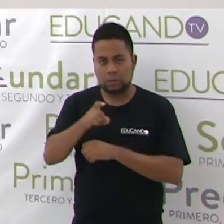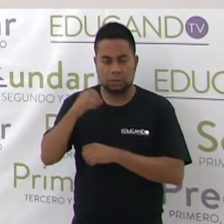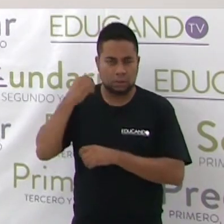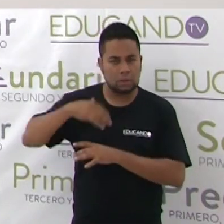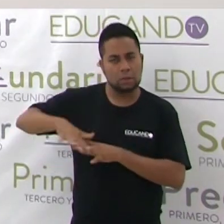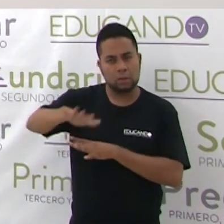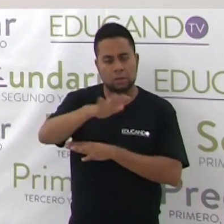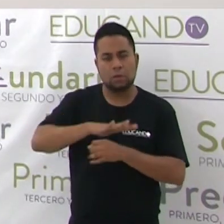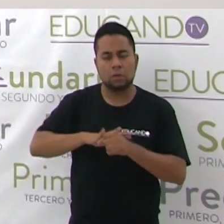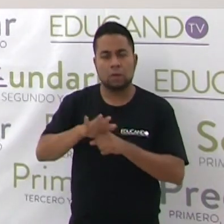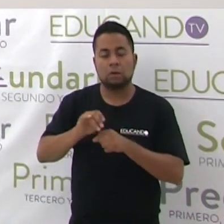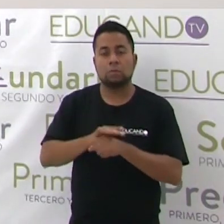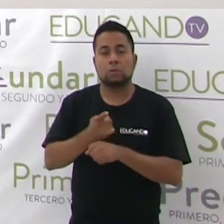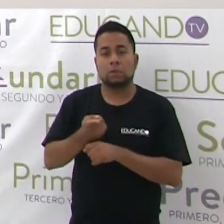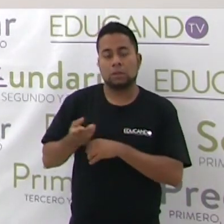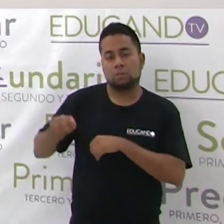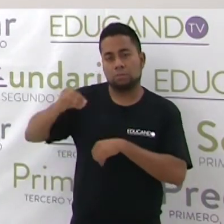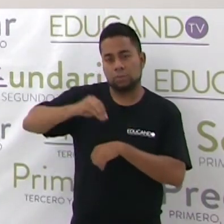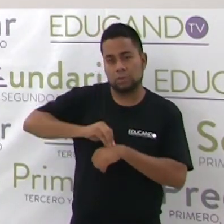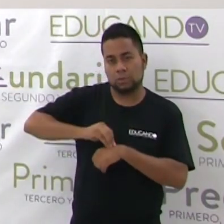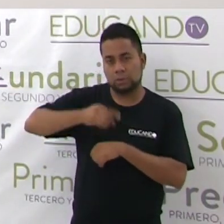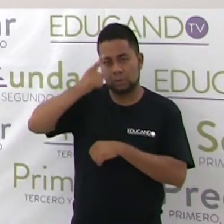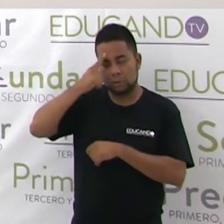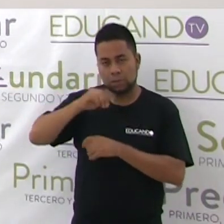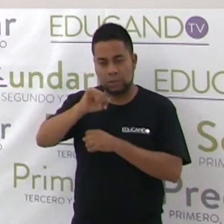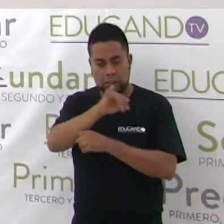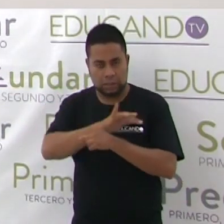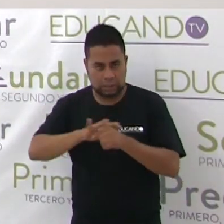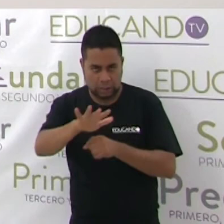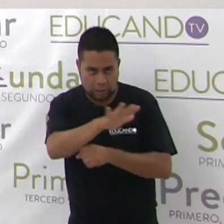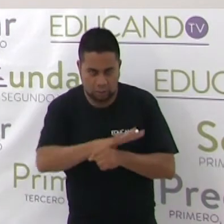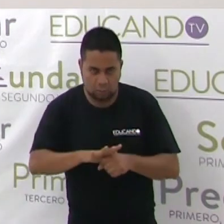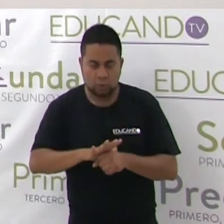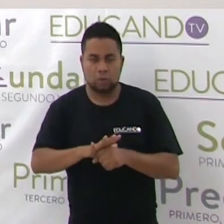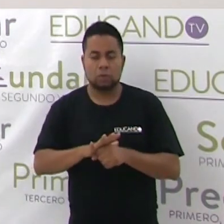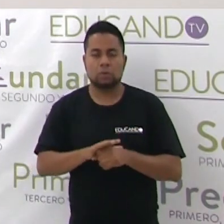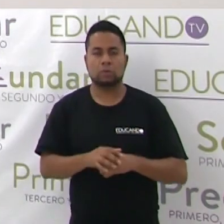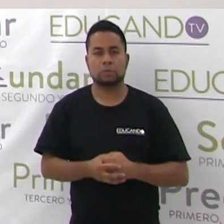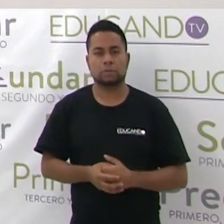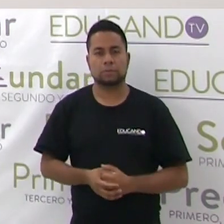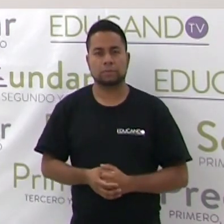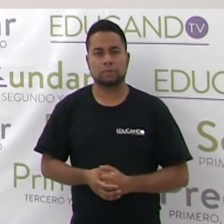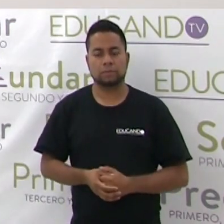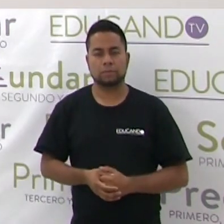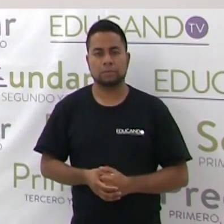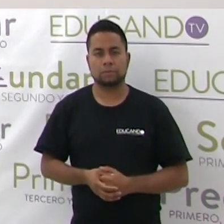estado, porque incluye al Istmo de Tehuantepec,